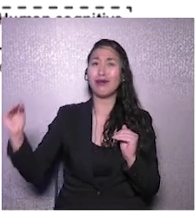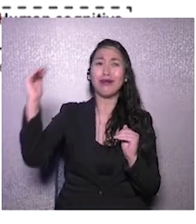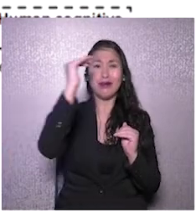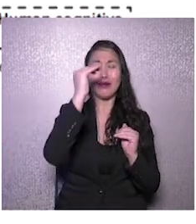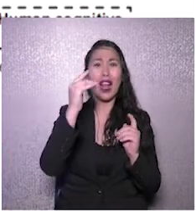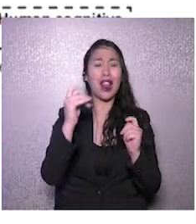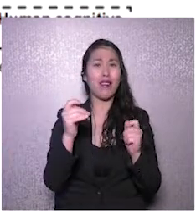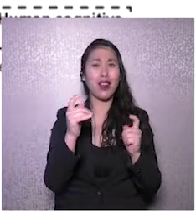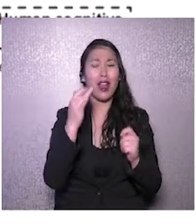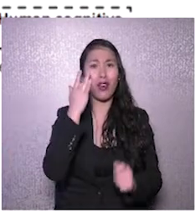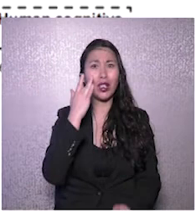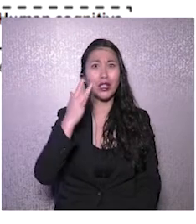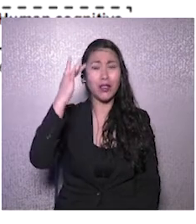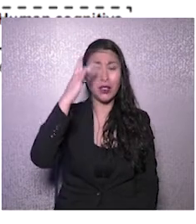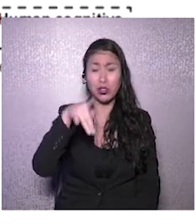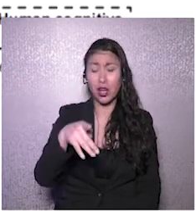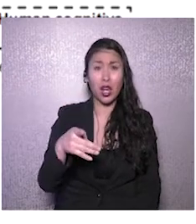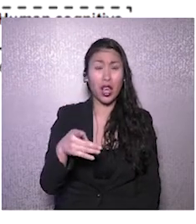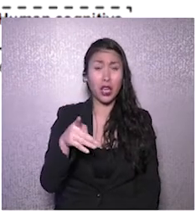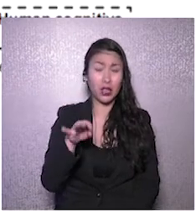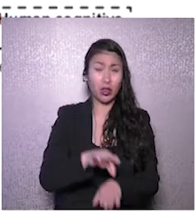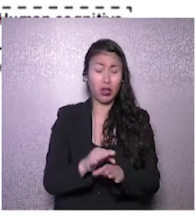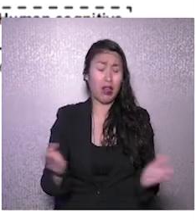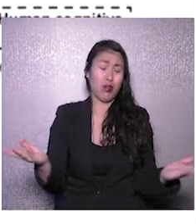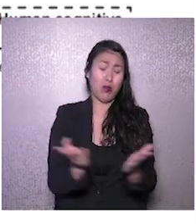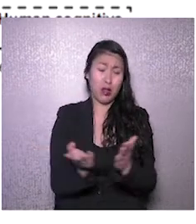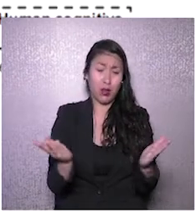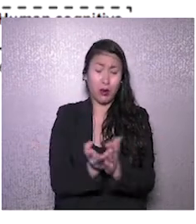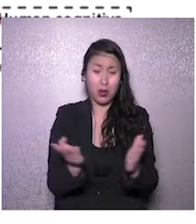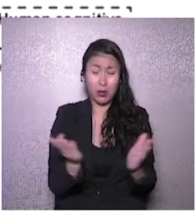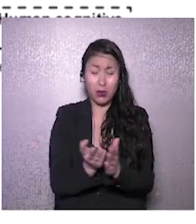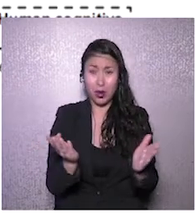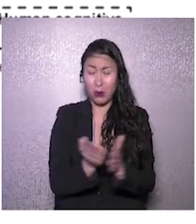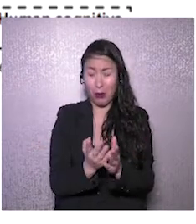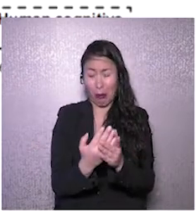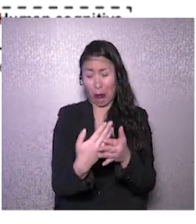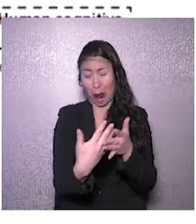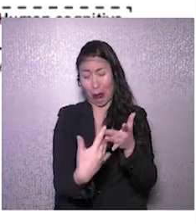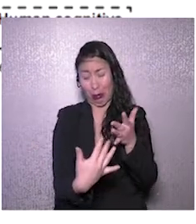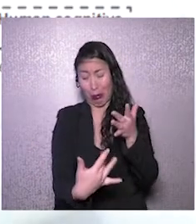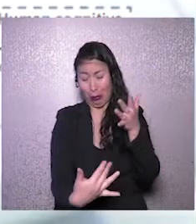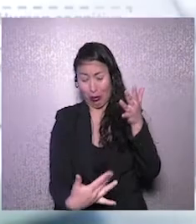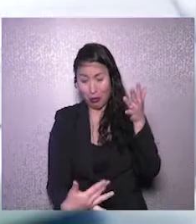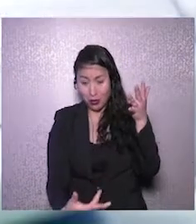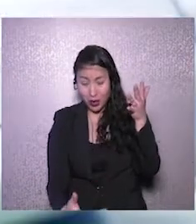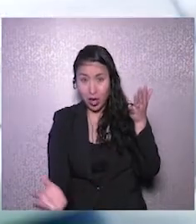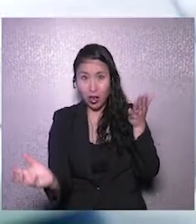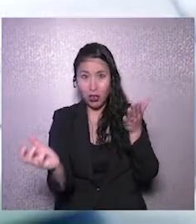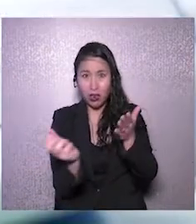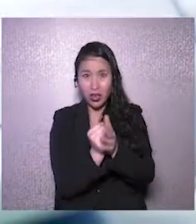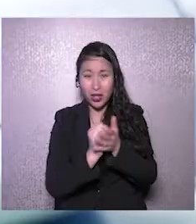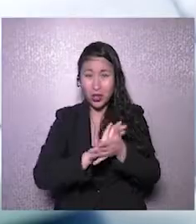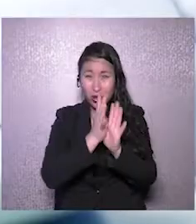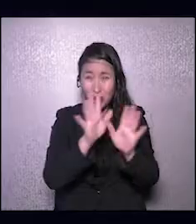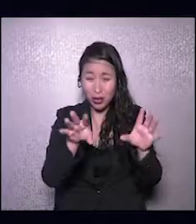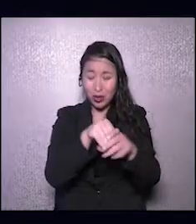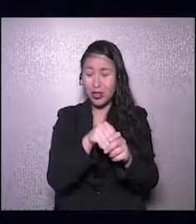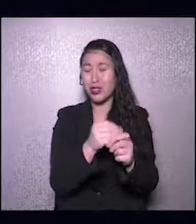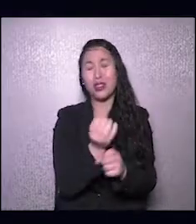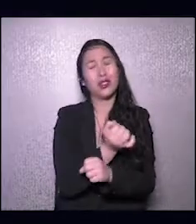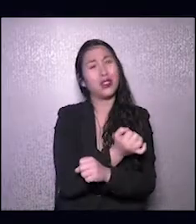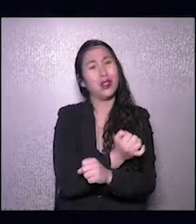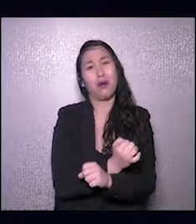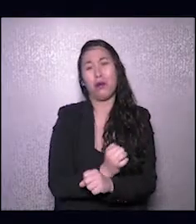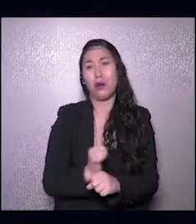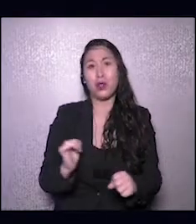Por más que el doctor estudie, esté al día en lo que sepa, es imposible que tome en consideración toda la información. Y aquí es donde yo creo que es el principal aporte de los